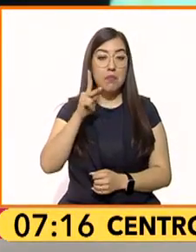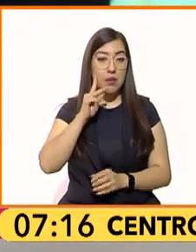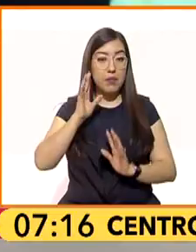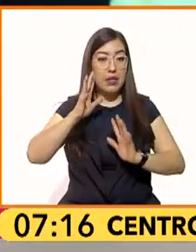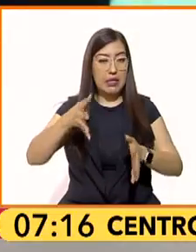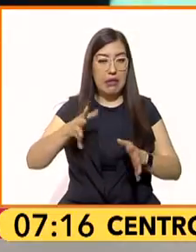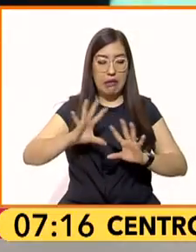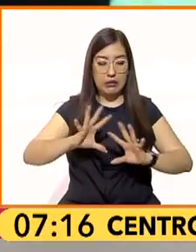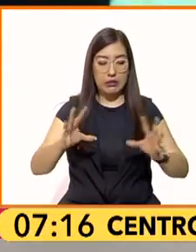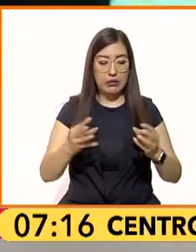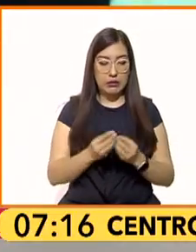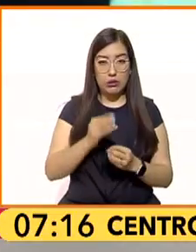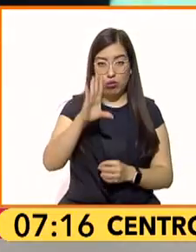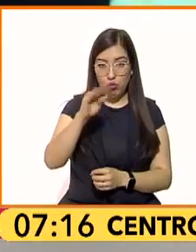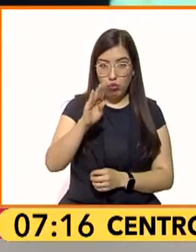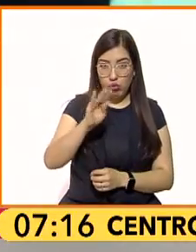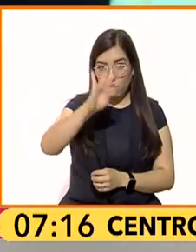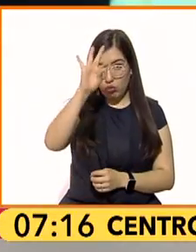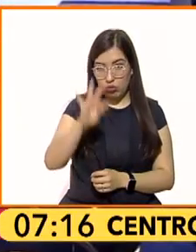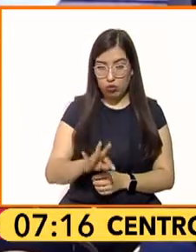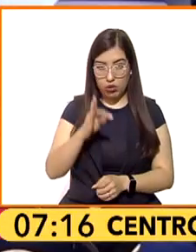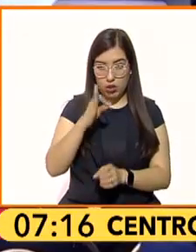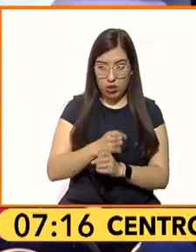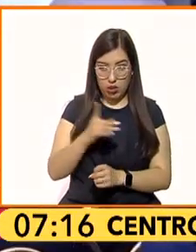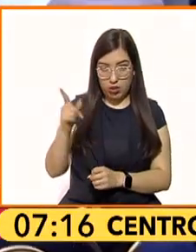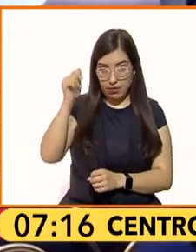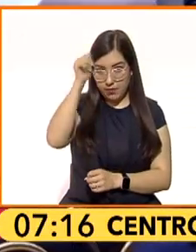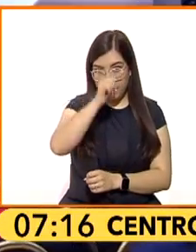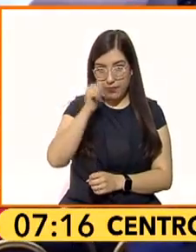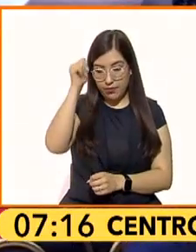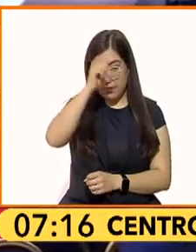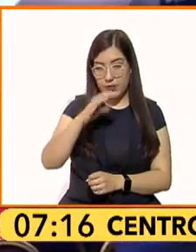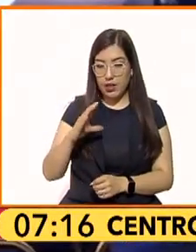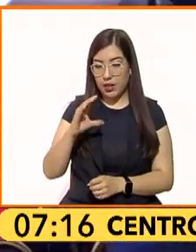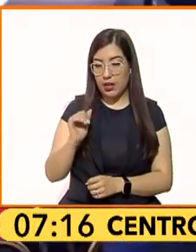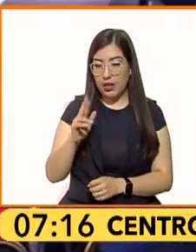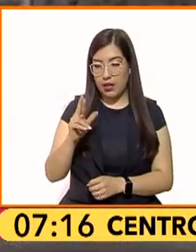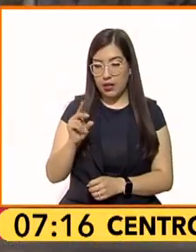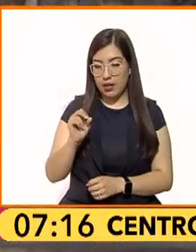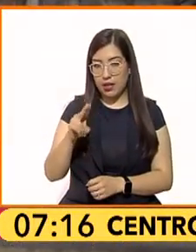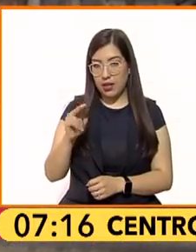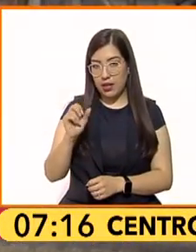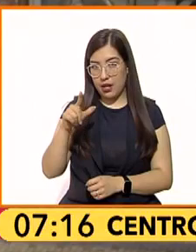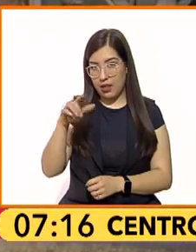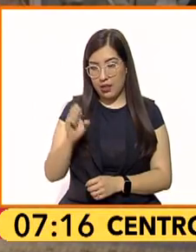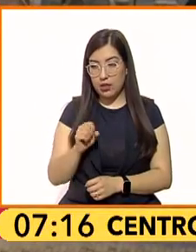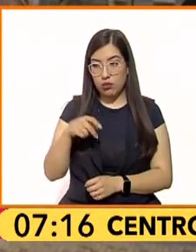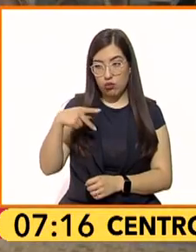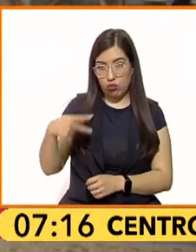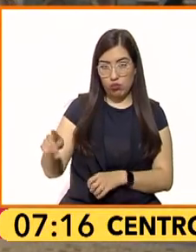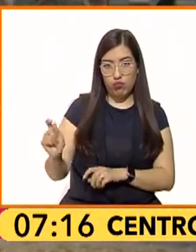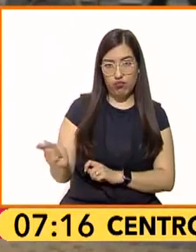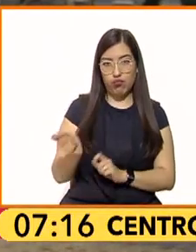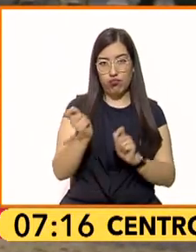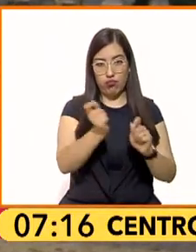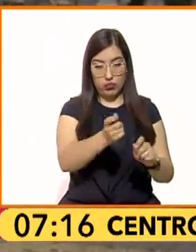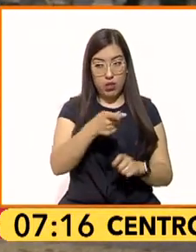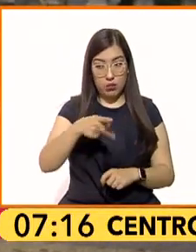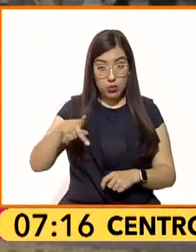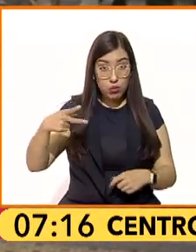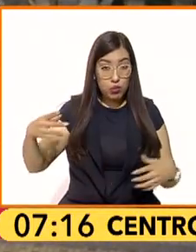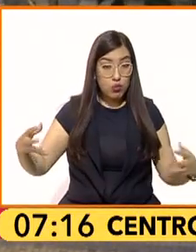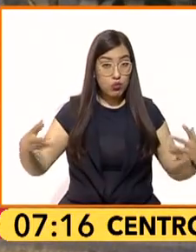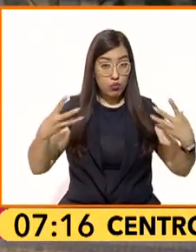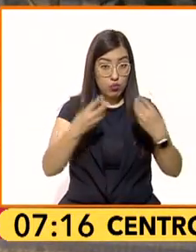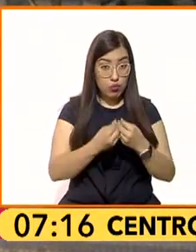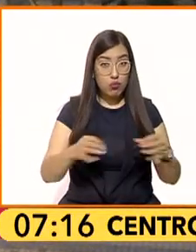casi el 90% de los actuales cardenales han sido nombrados por él. pero no necesariamente son su línea. Claro. Ha